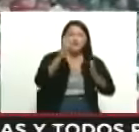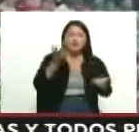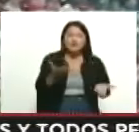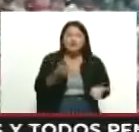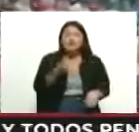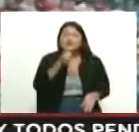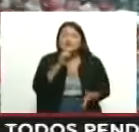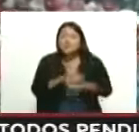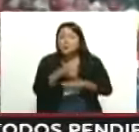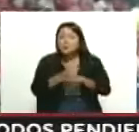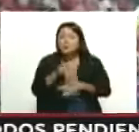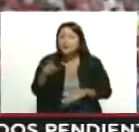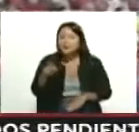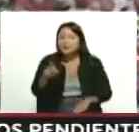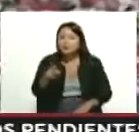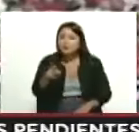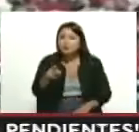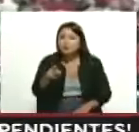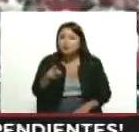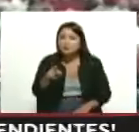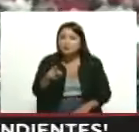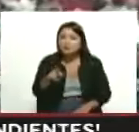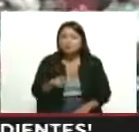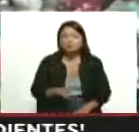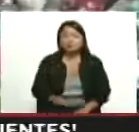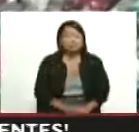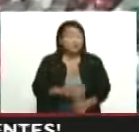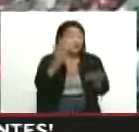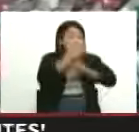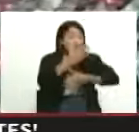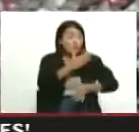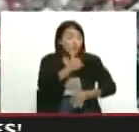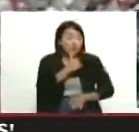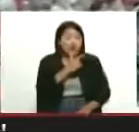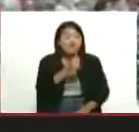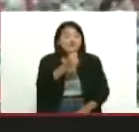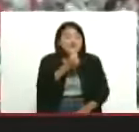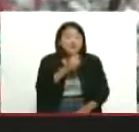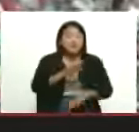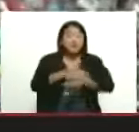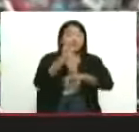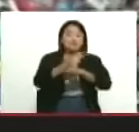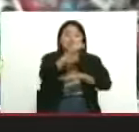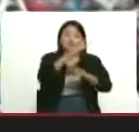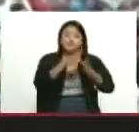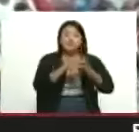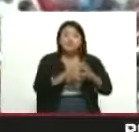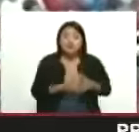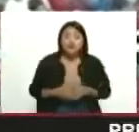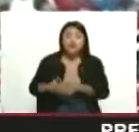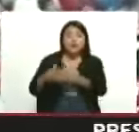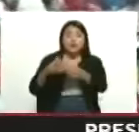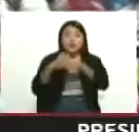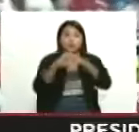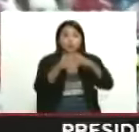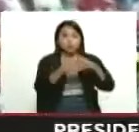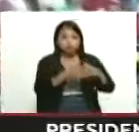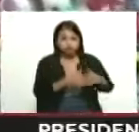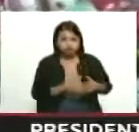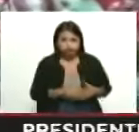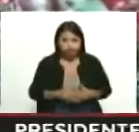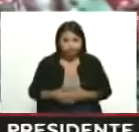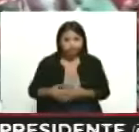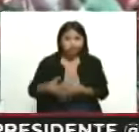esa operación? No tengan dudas que detrás de eso está el imperialismo de los